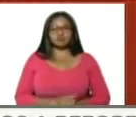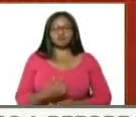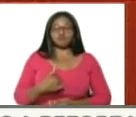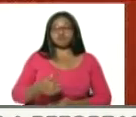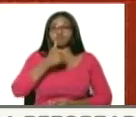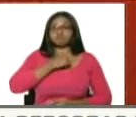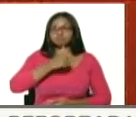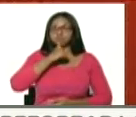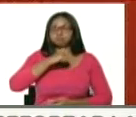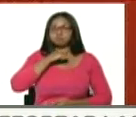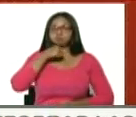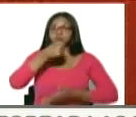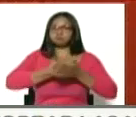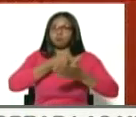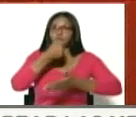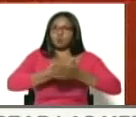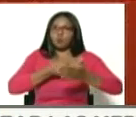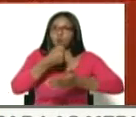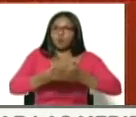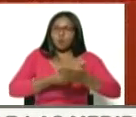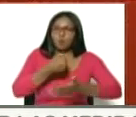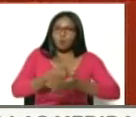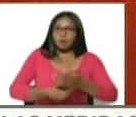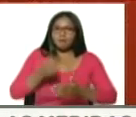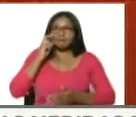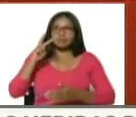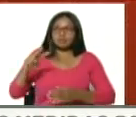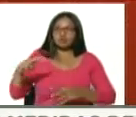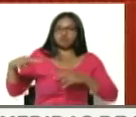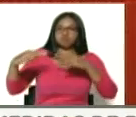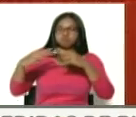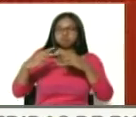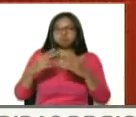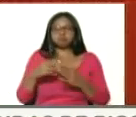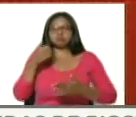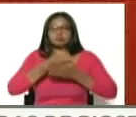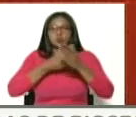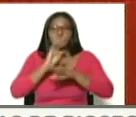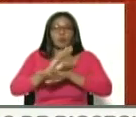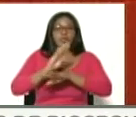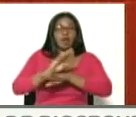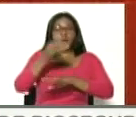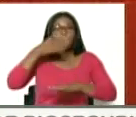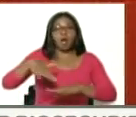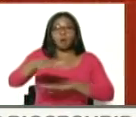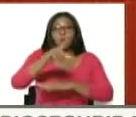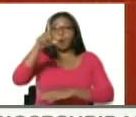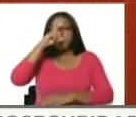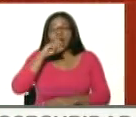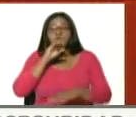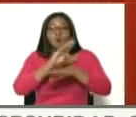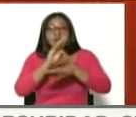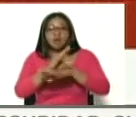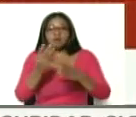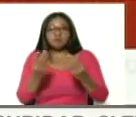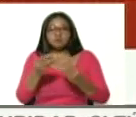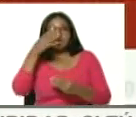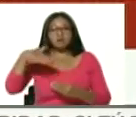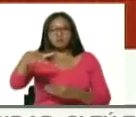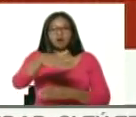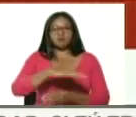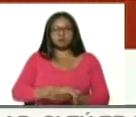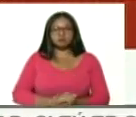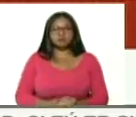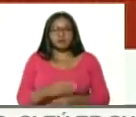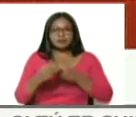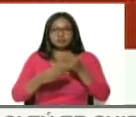resistiendo, luchando, viéndole la cara a la vida, protegiendo a nuestro pueblo. Un año protegiendo,